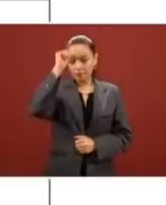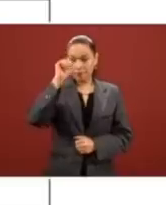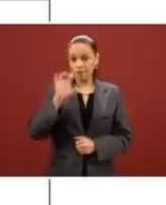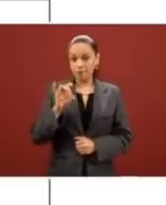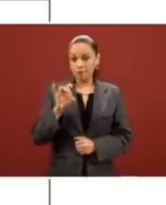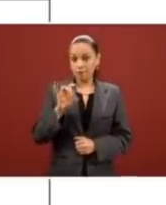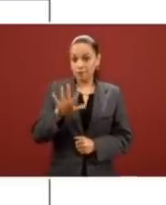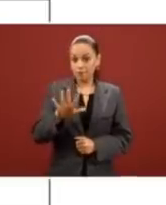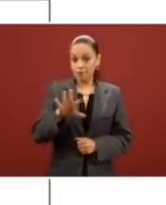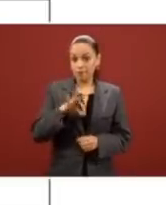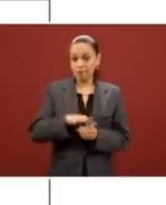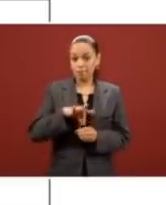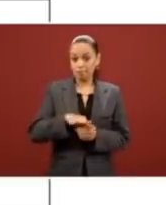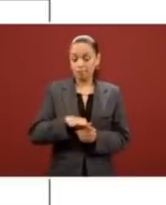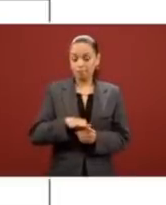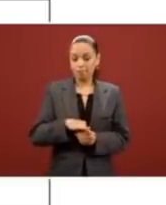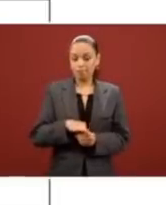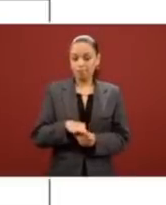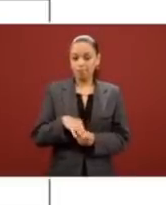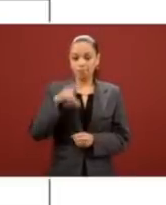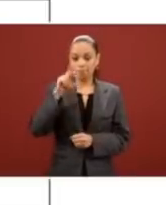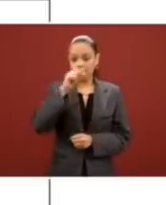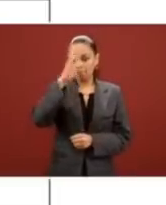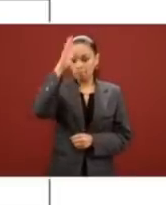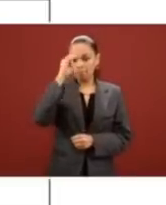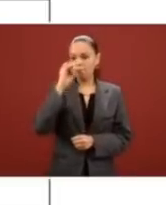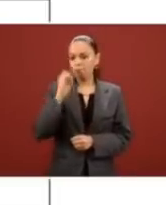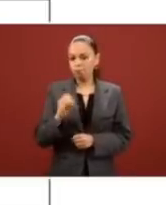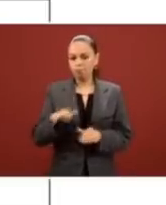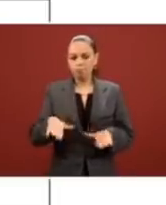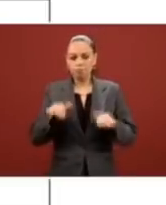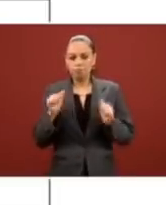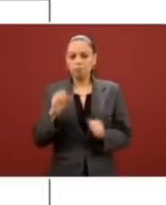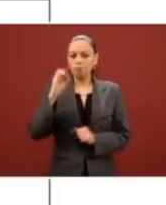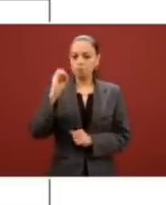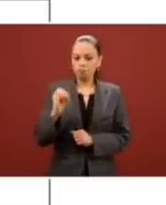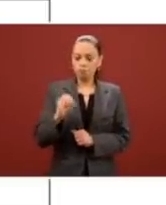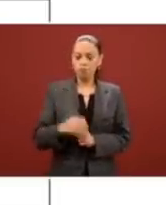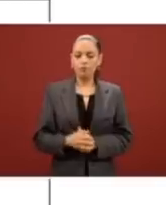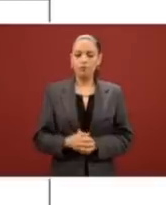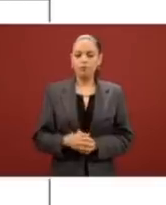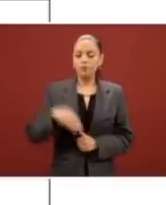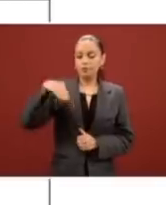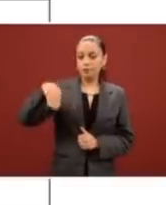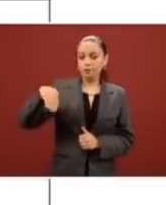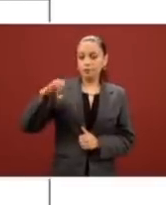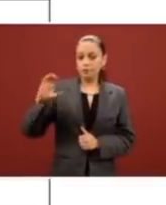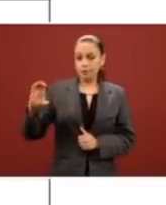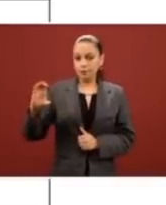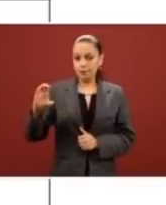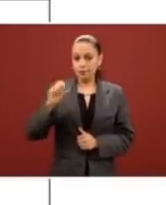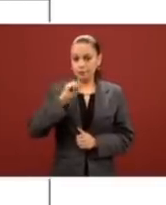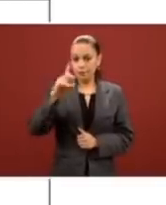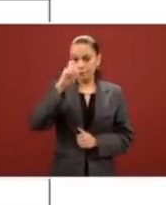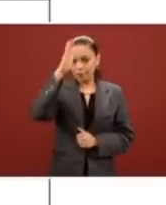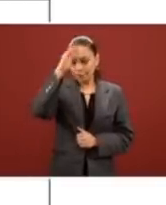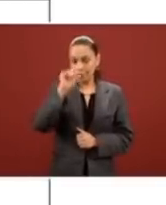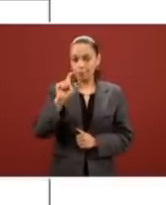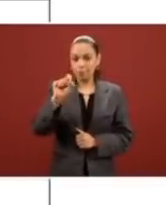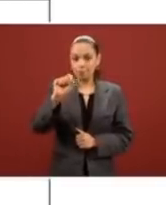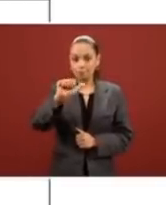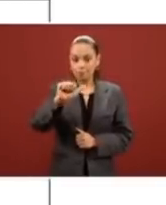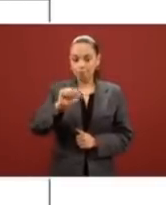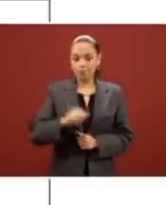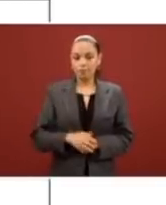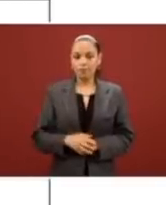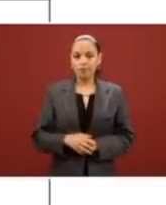35, en contra, 0, abstención, 0. Movimiento Ciudadano, a favor, 26,